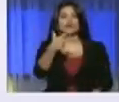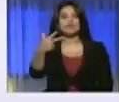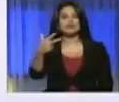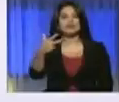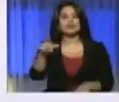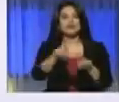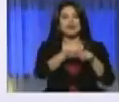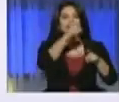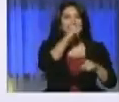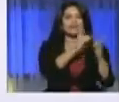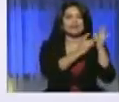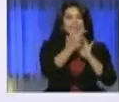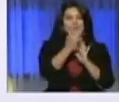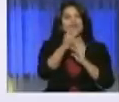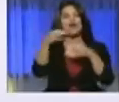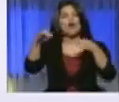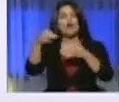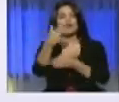Eduardo Galeano.